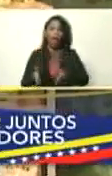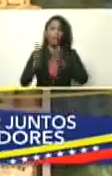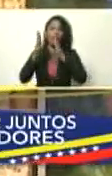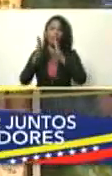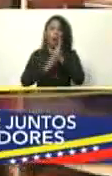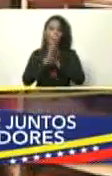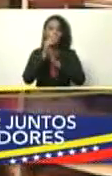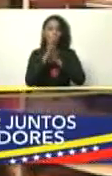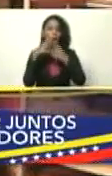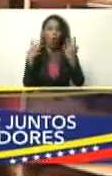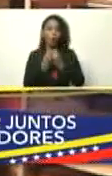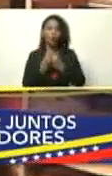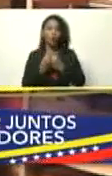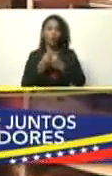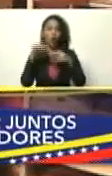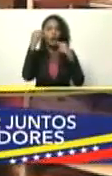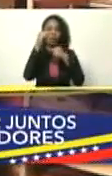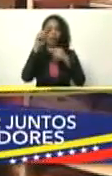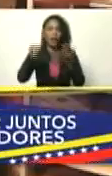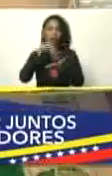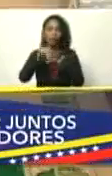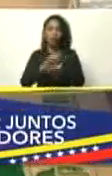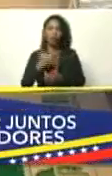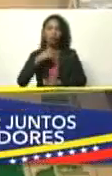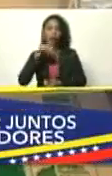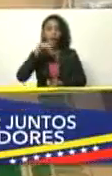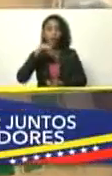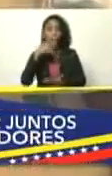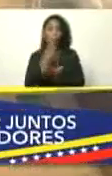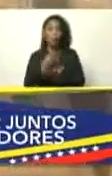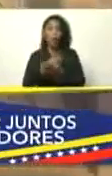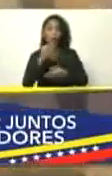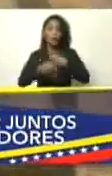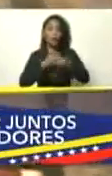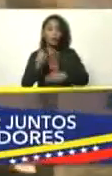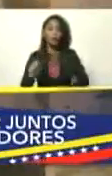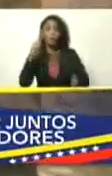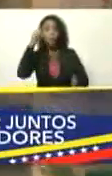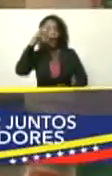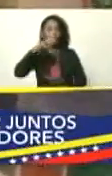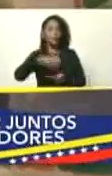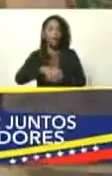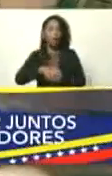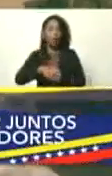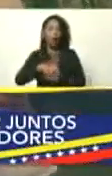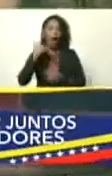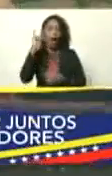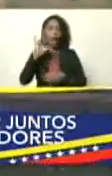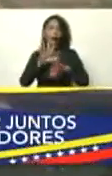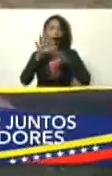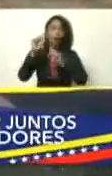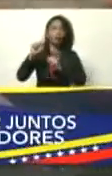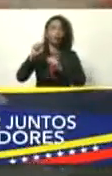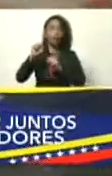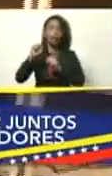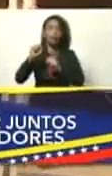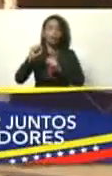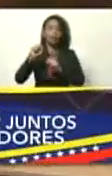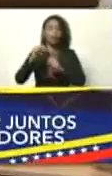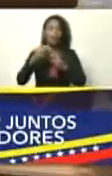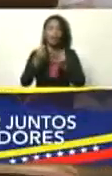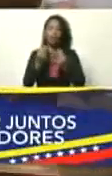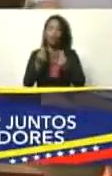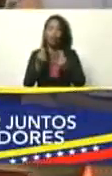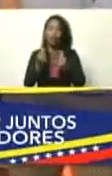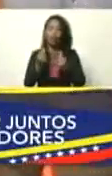Emprender Juntos a nivel nacional. Monagas se configura entonces como el primer estado en donde hay un alcance territorial. Emprender Juntos